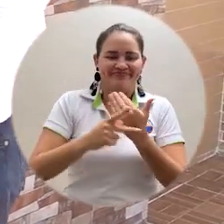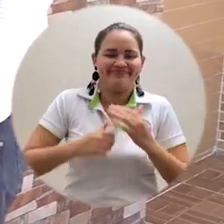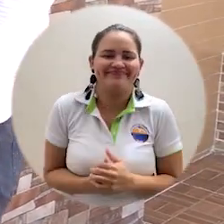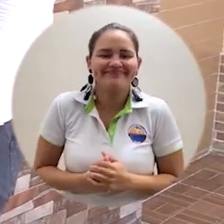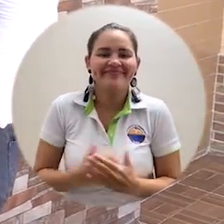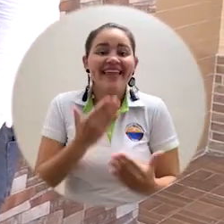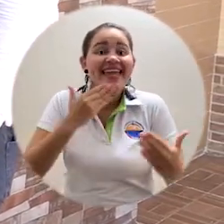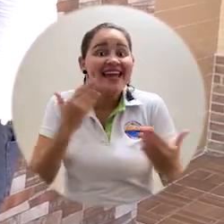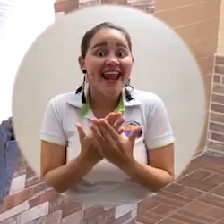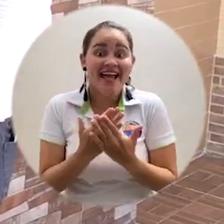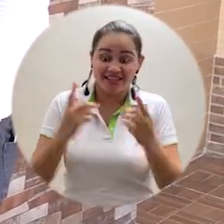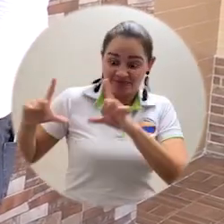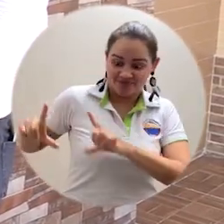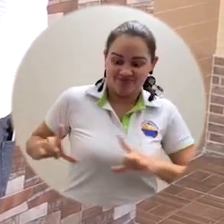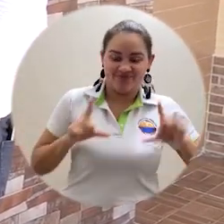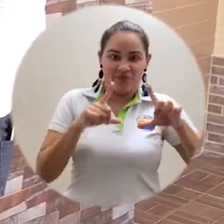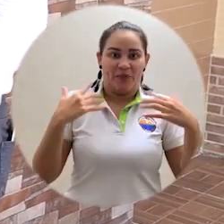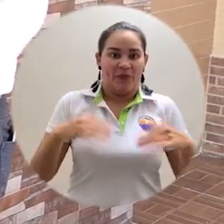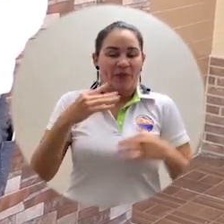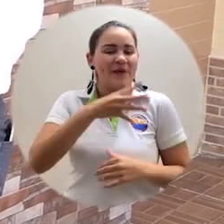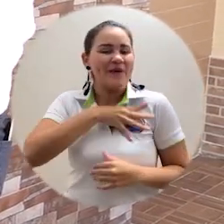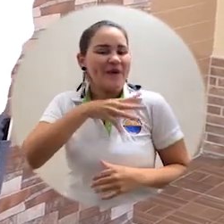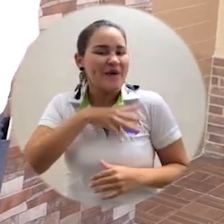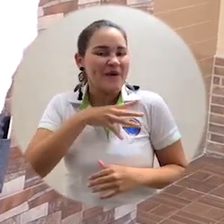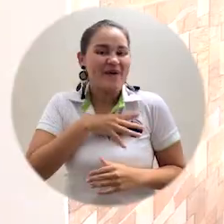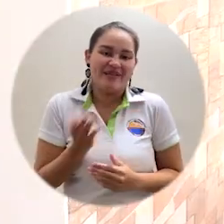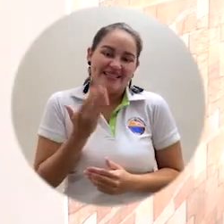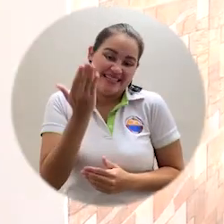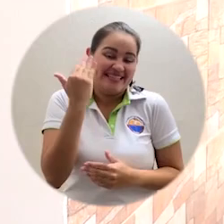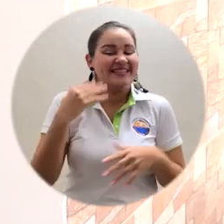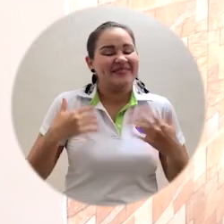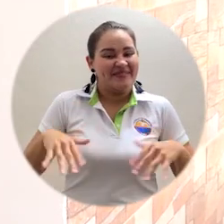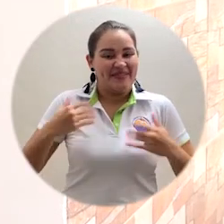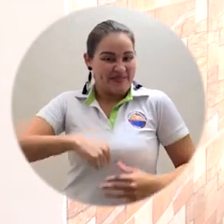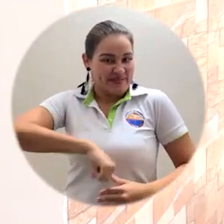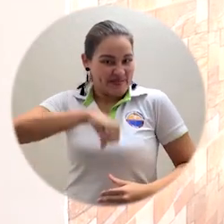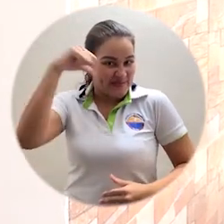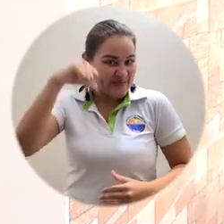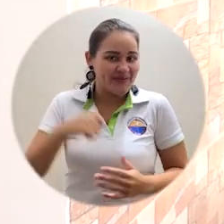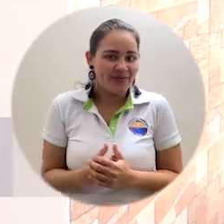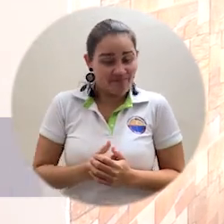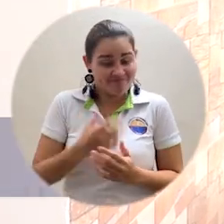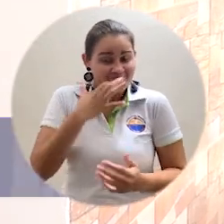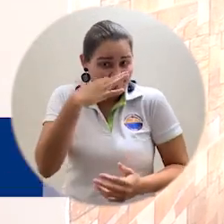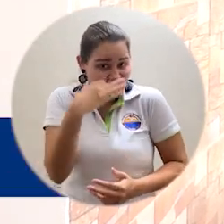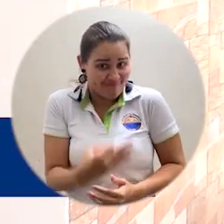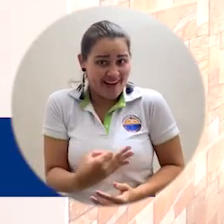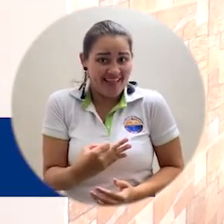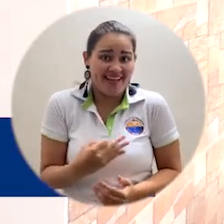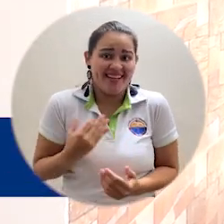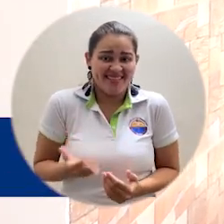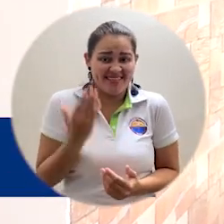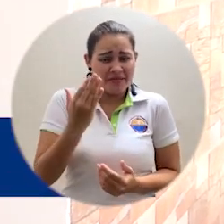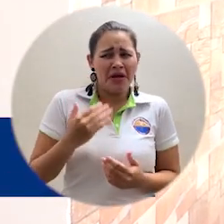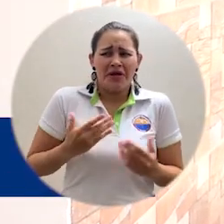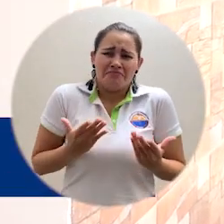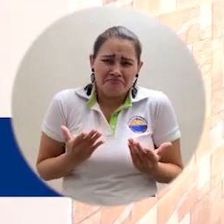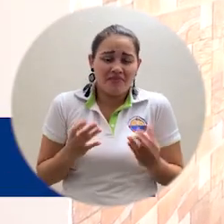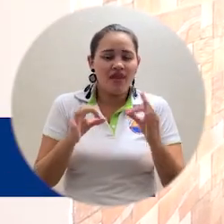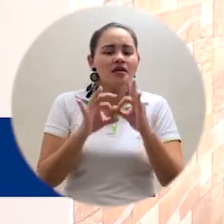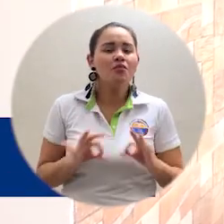formulación y gestión integral de proyectos. Y entregarnos nuestro diploma como especialista es un honor grandísimo. Creo que